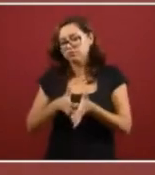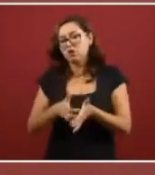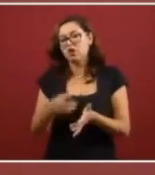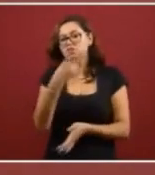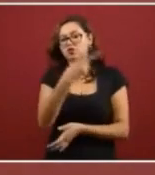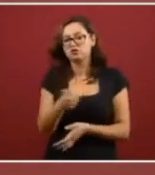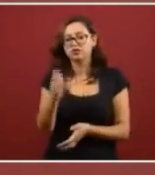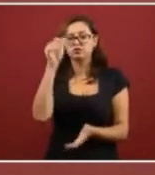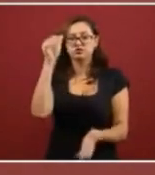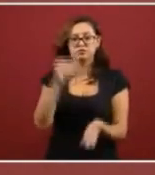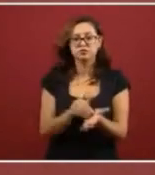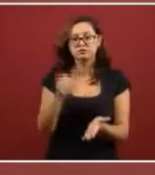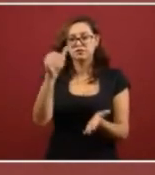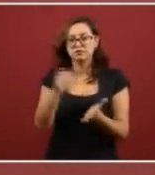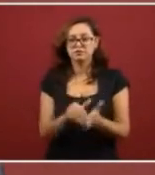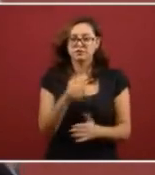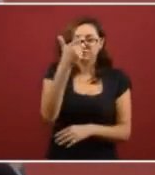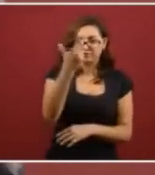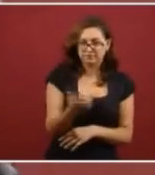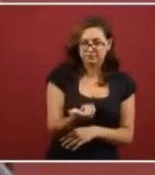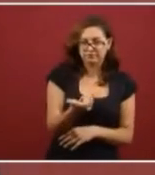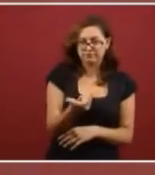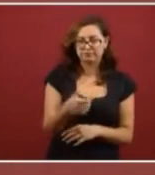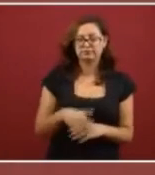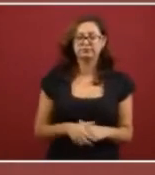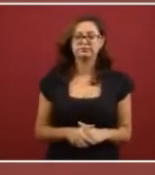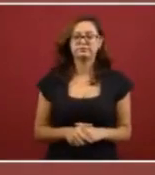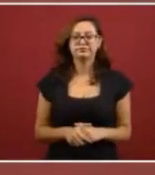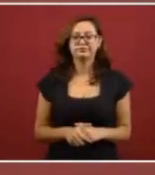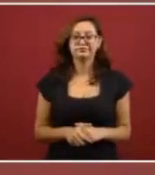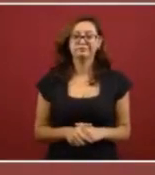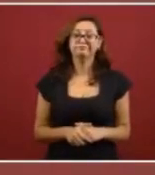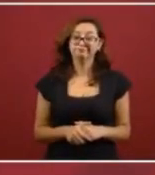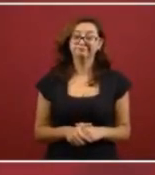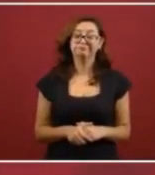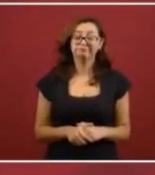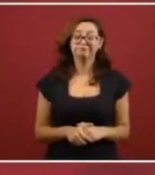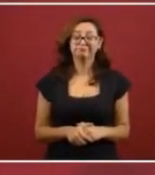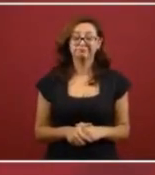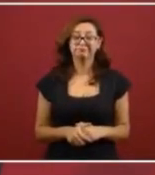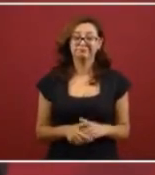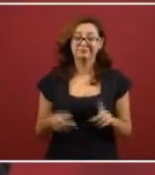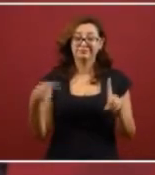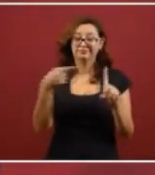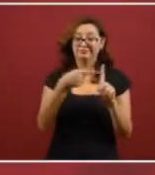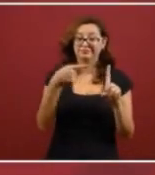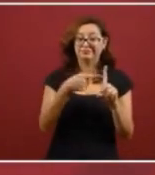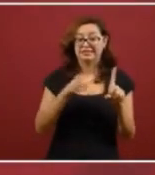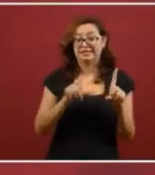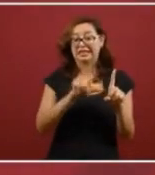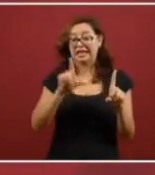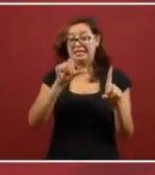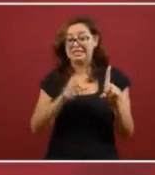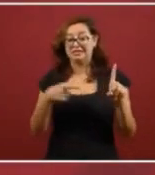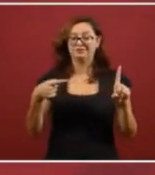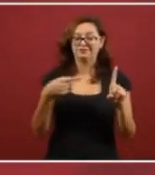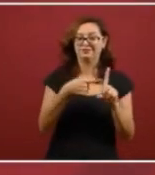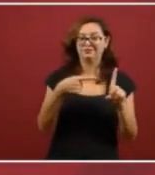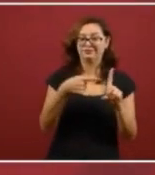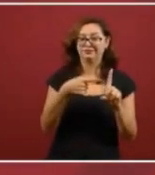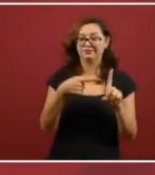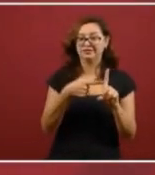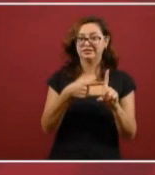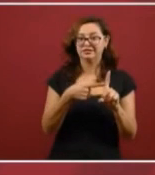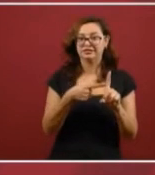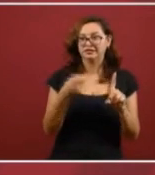200,000 million pesos. Entonces por eso. So therefore. A ella, to her pues, or for her. La ve. They see her